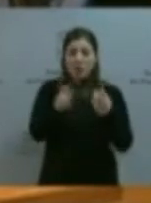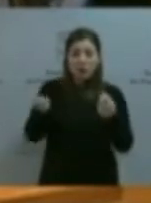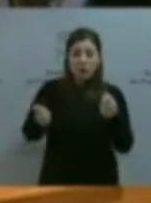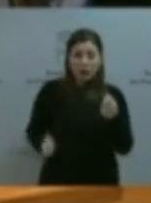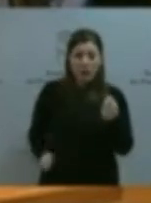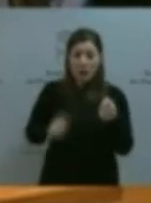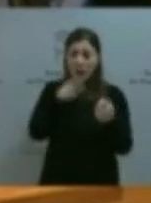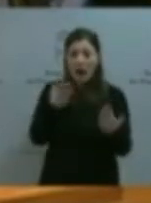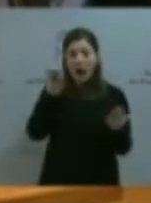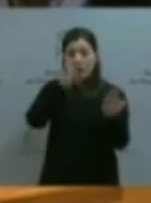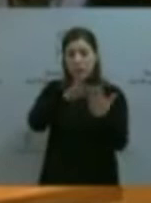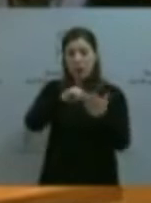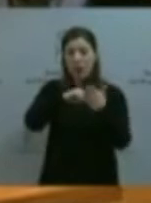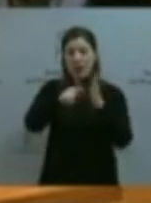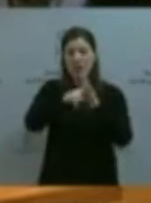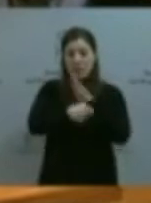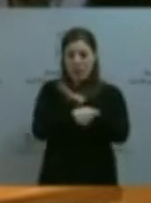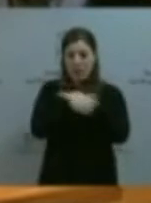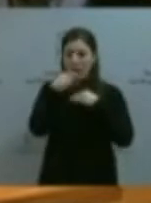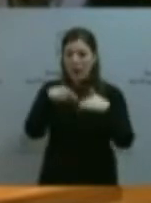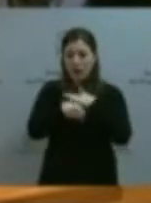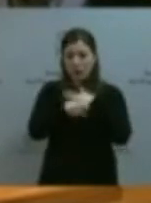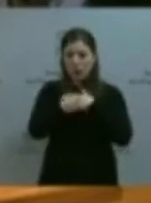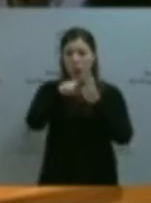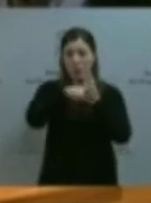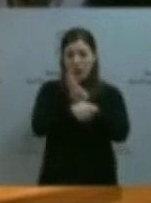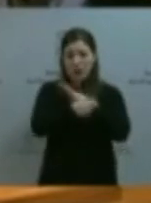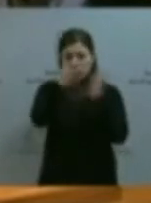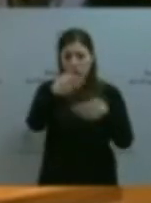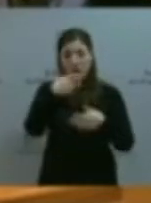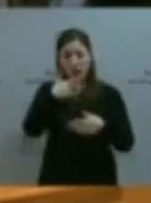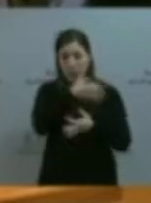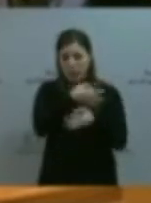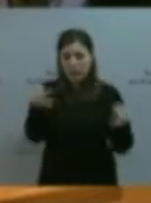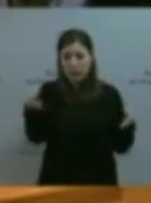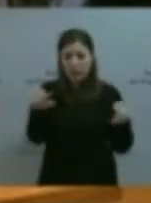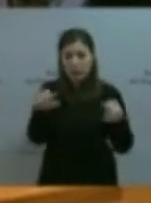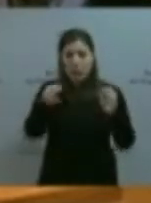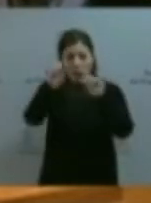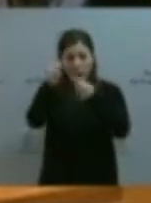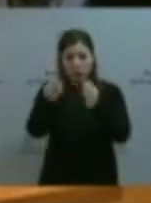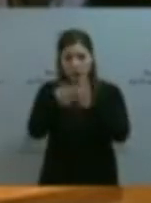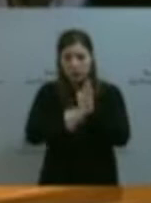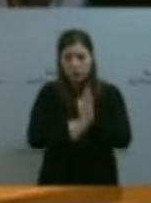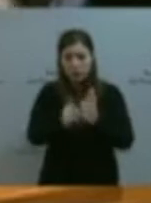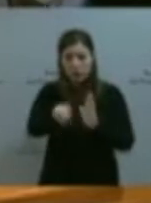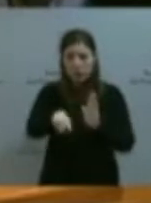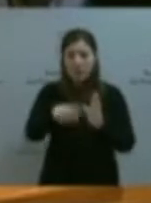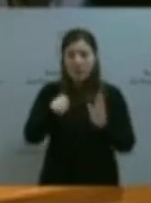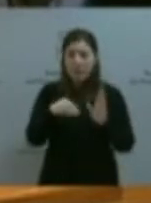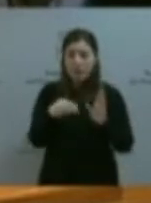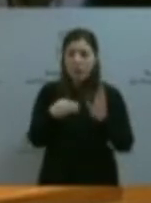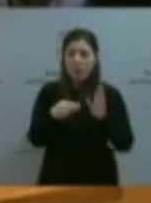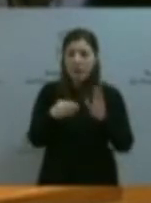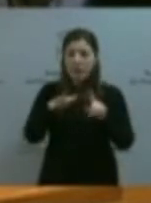gestión, etcétera, medidas que usted conoce perfectamente y que rechazaron, por cierto, en presupuestos. En la situación de Cabueñes, mire,